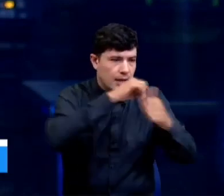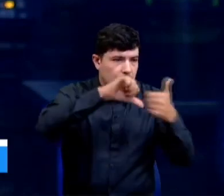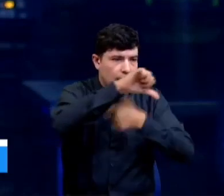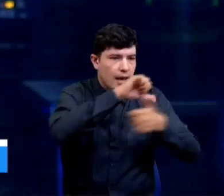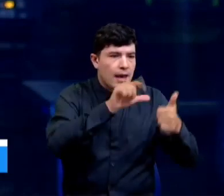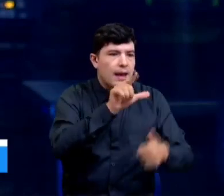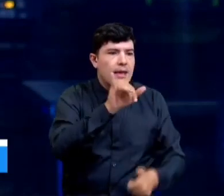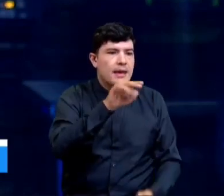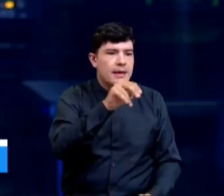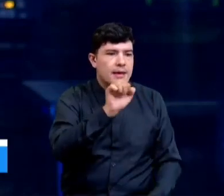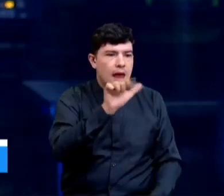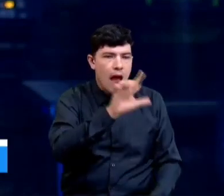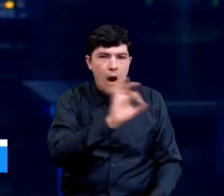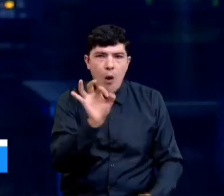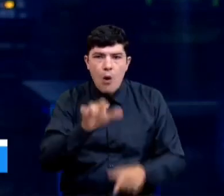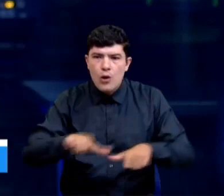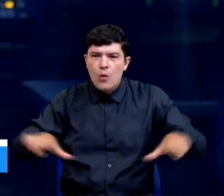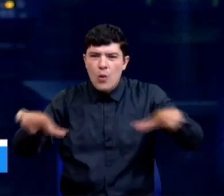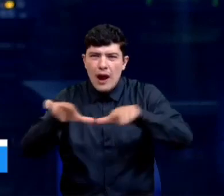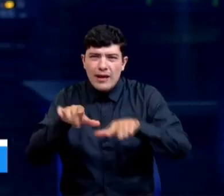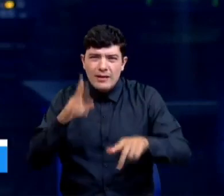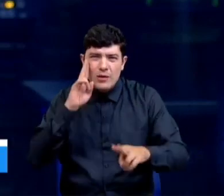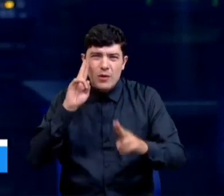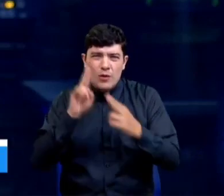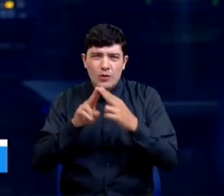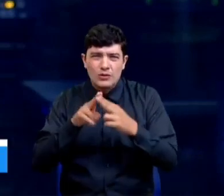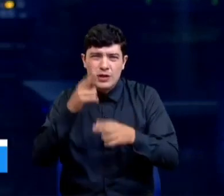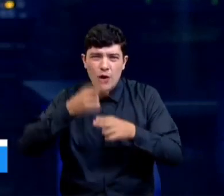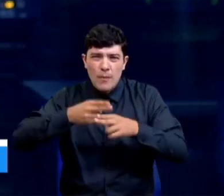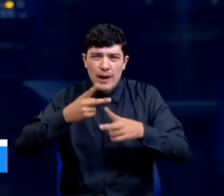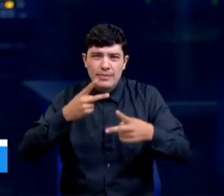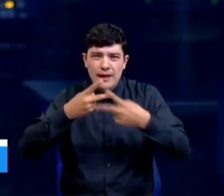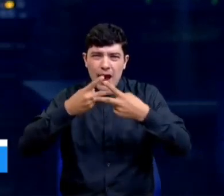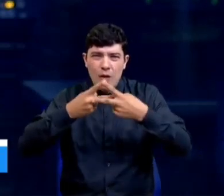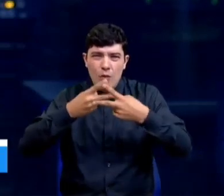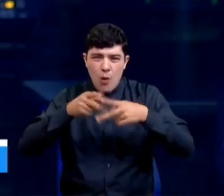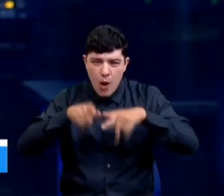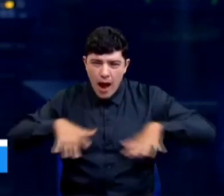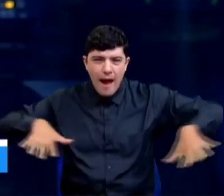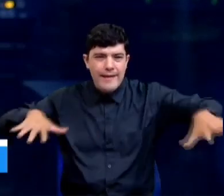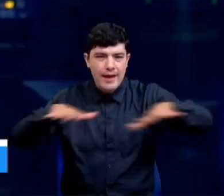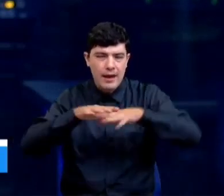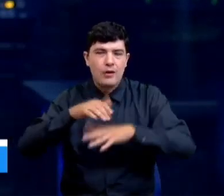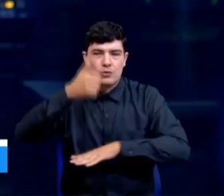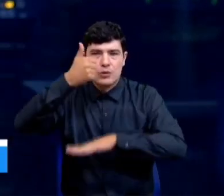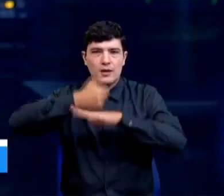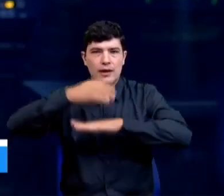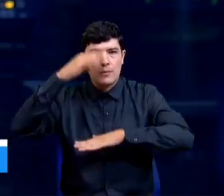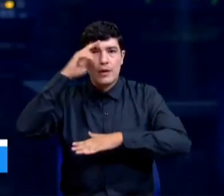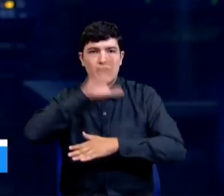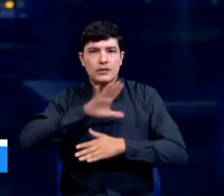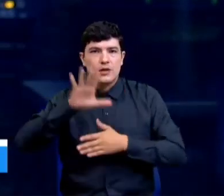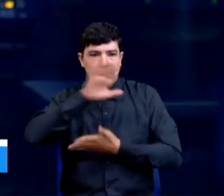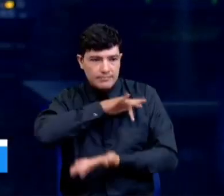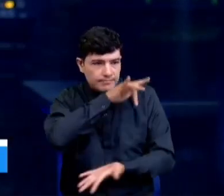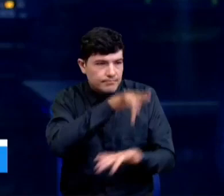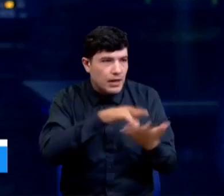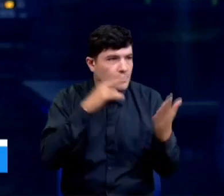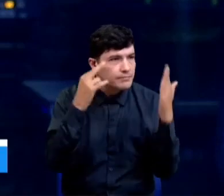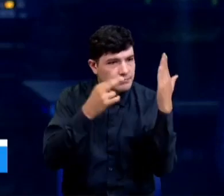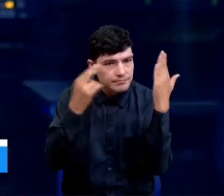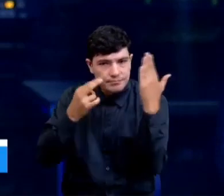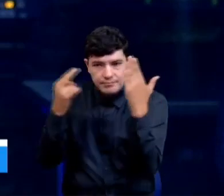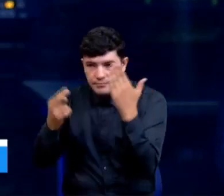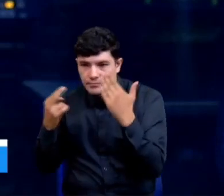Triángulo. Y allí, en ese sector, se encuentra Diana López. Diana, ¿qué dice la comunidad afectada y cómo avanzan las acciones frente a esta